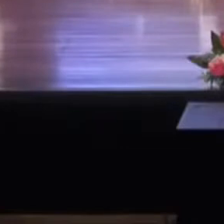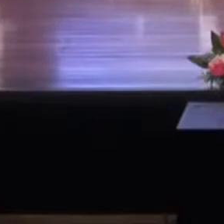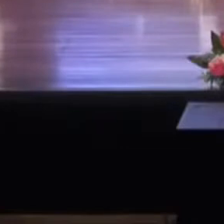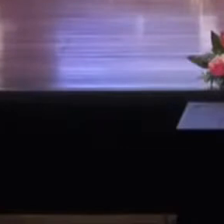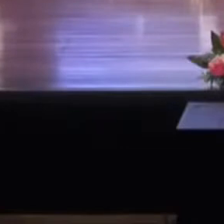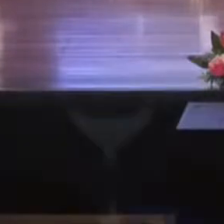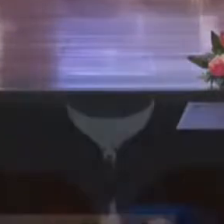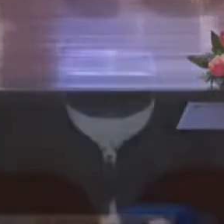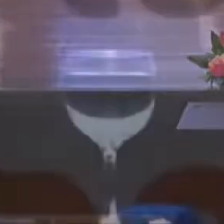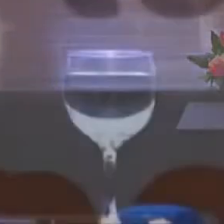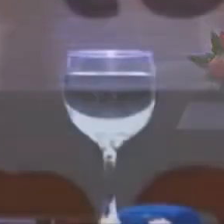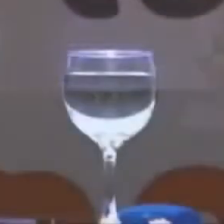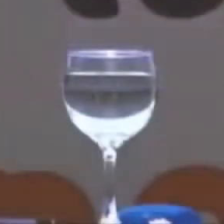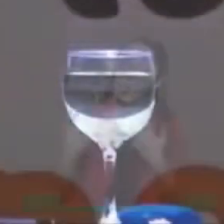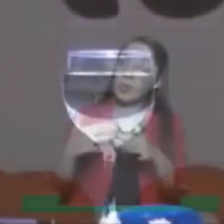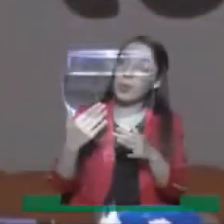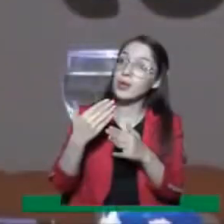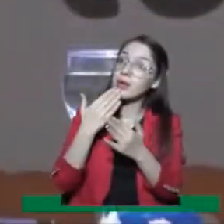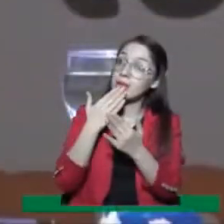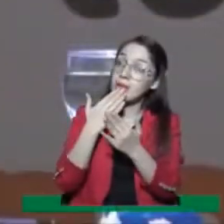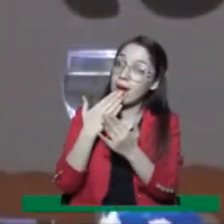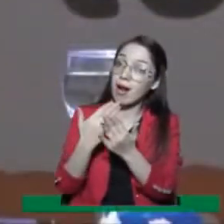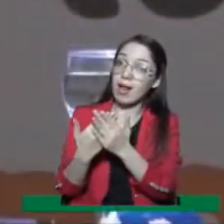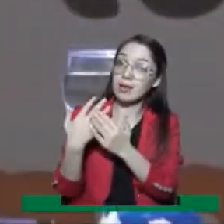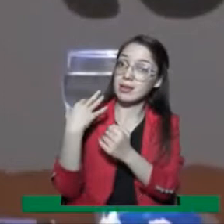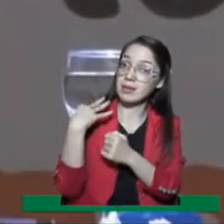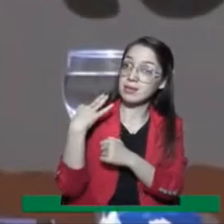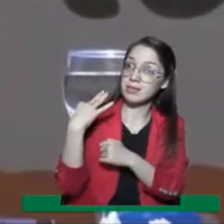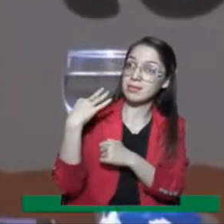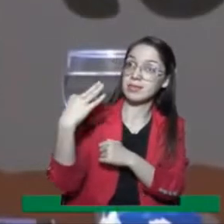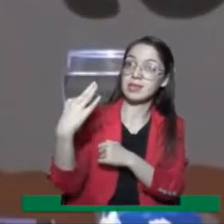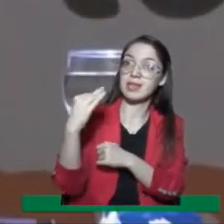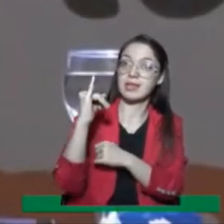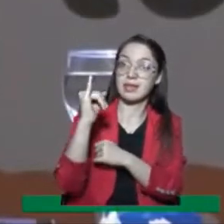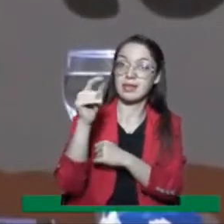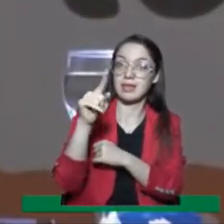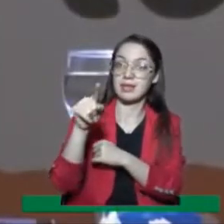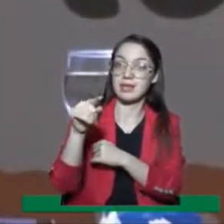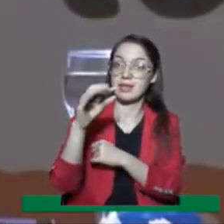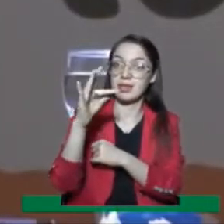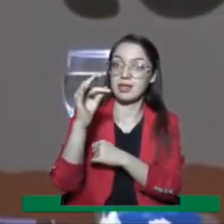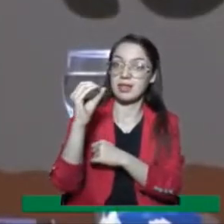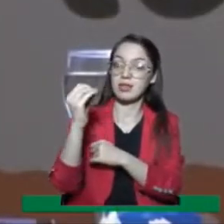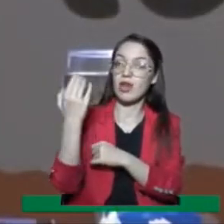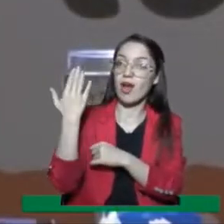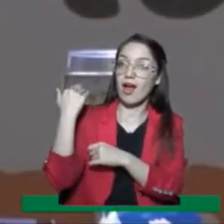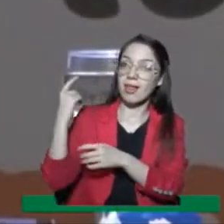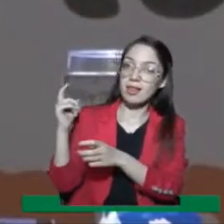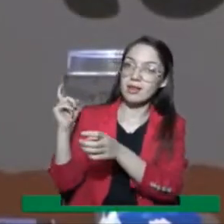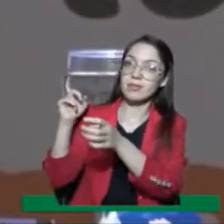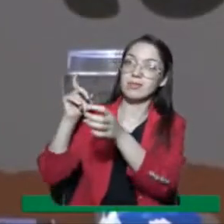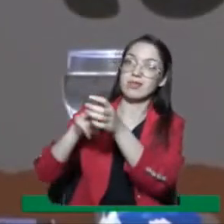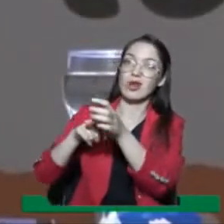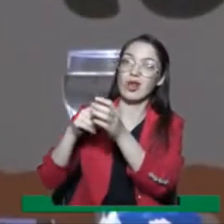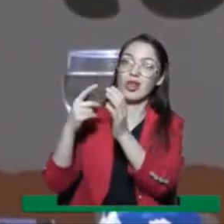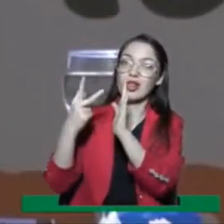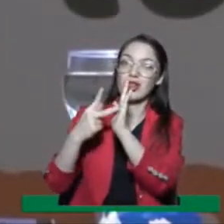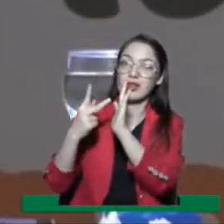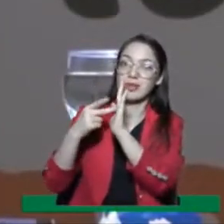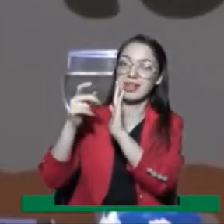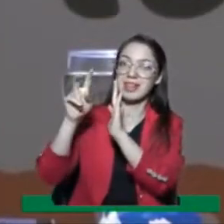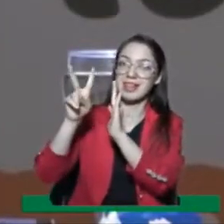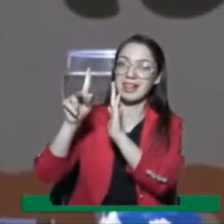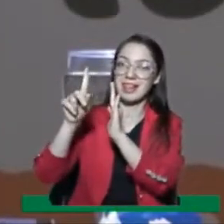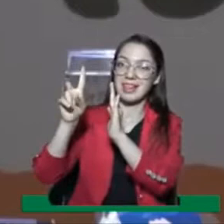gracias a la invitación de visto donde somos socios del año de 2017 por ser presidenta y